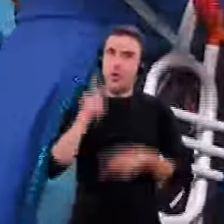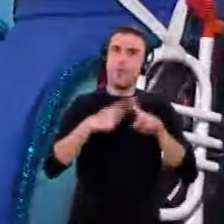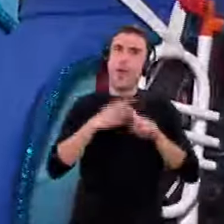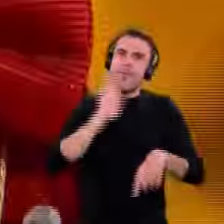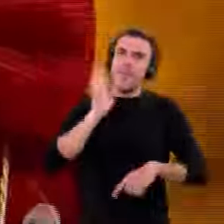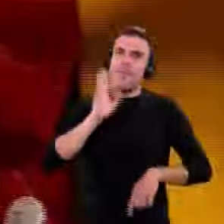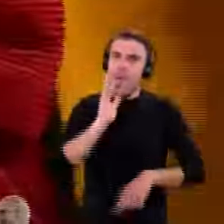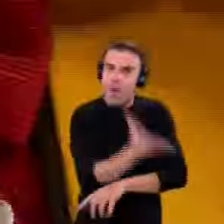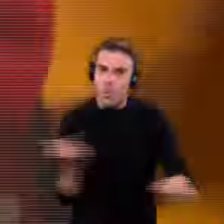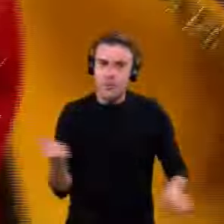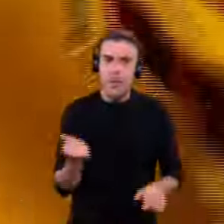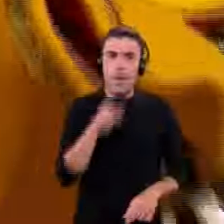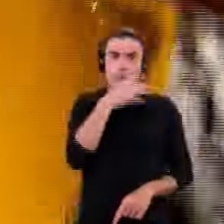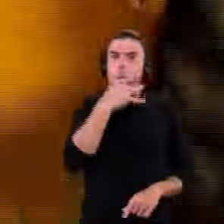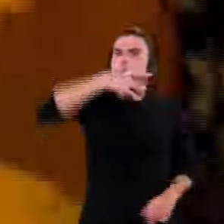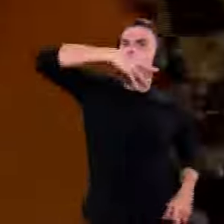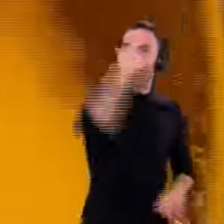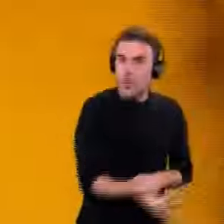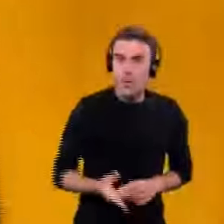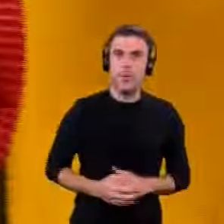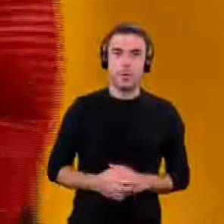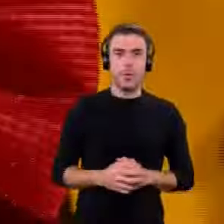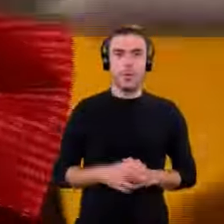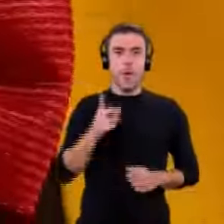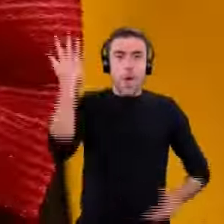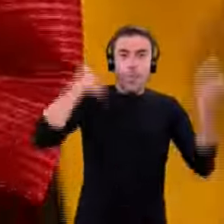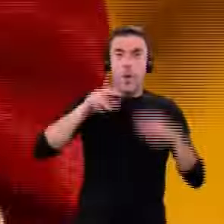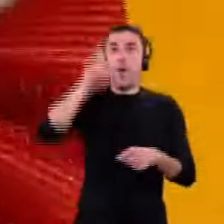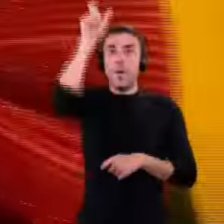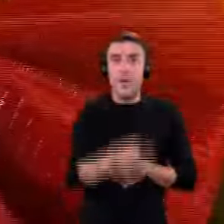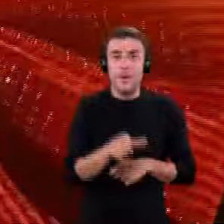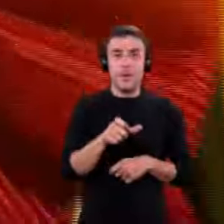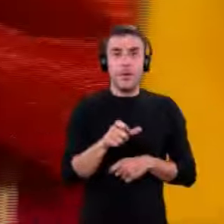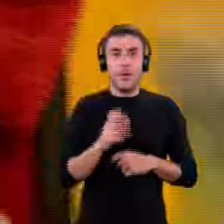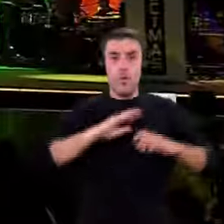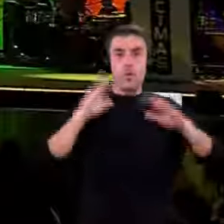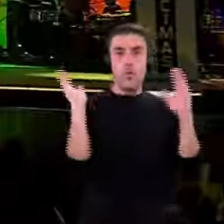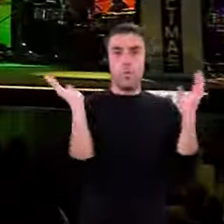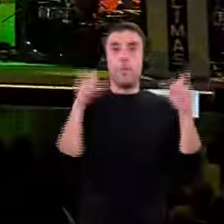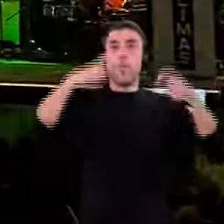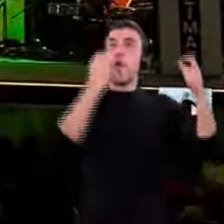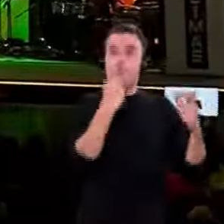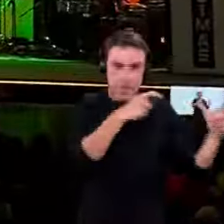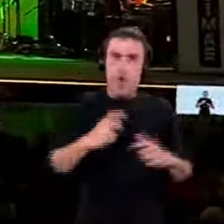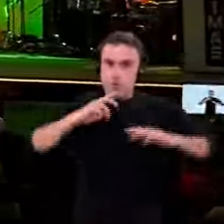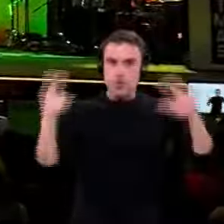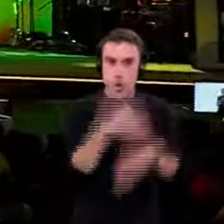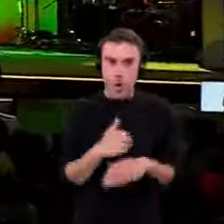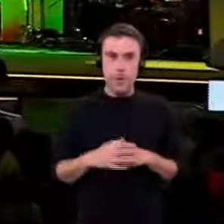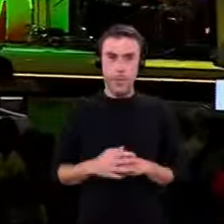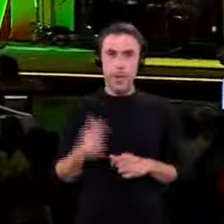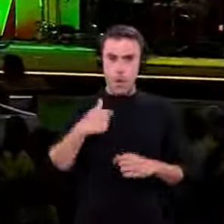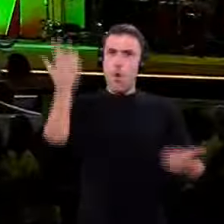delincuencia y su vergüenza, excusas que el pueblo no tenga un plato en la mesa. Yo con su excusa tengo la